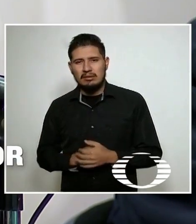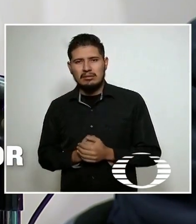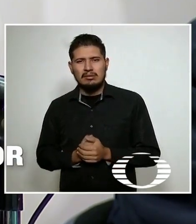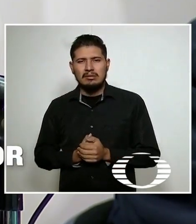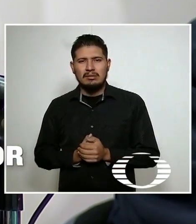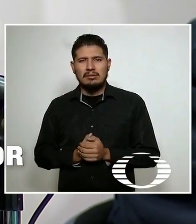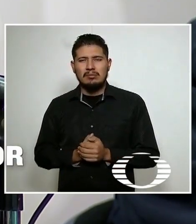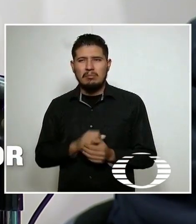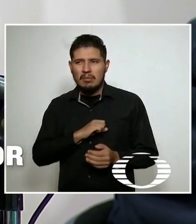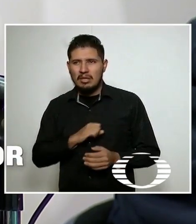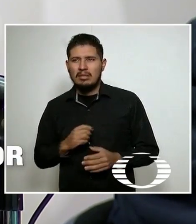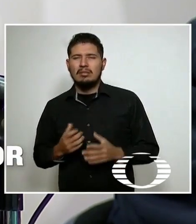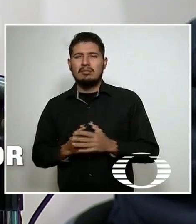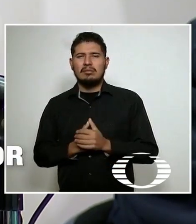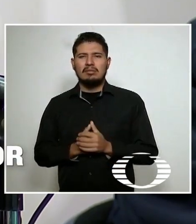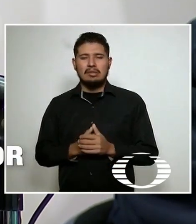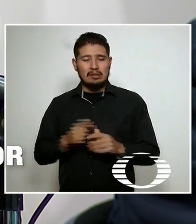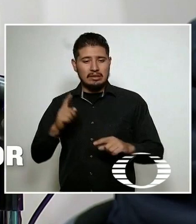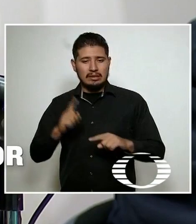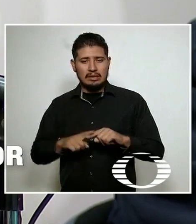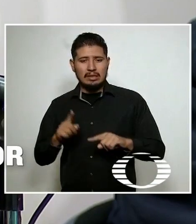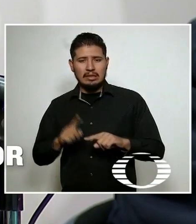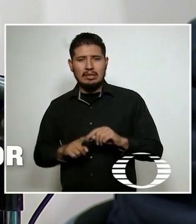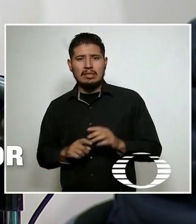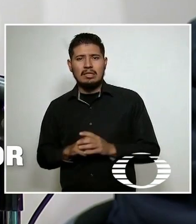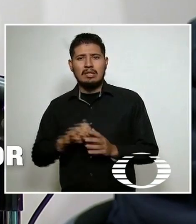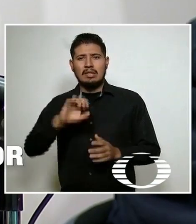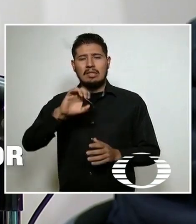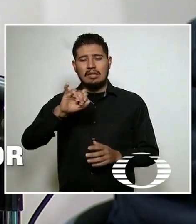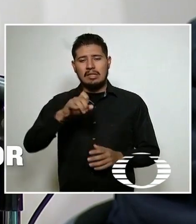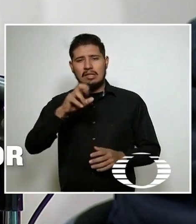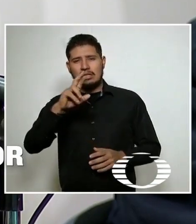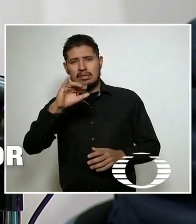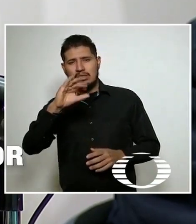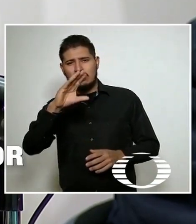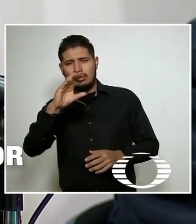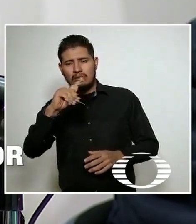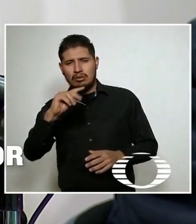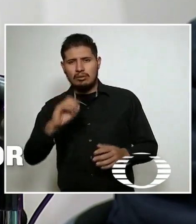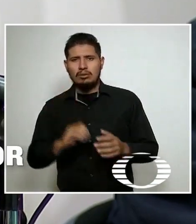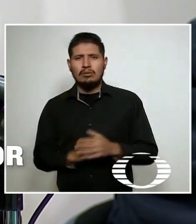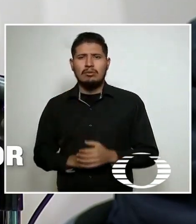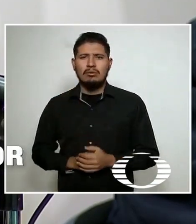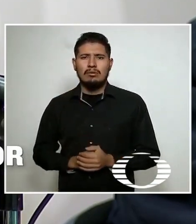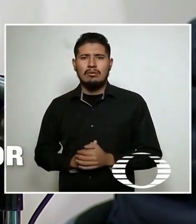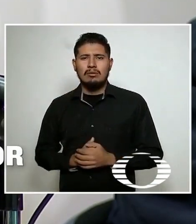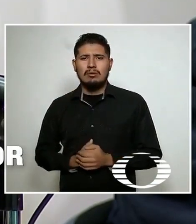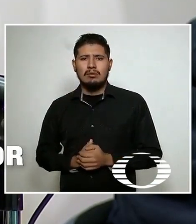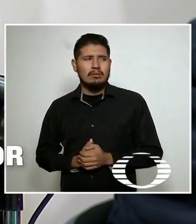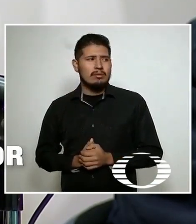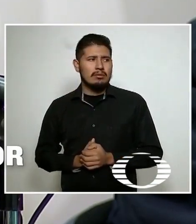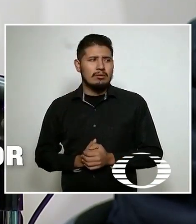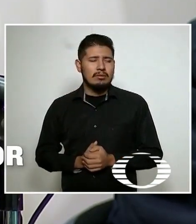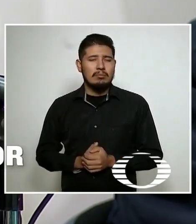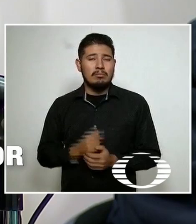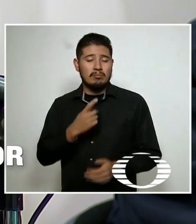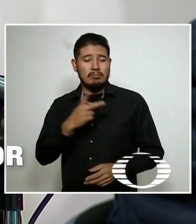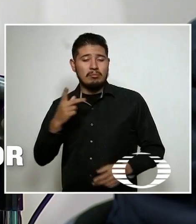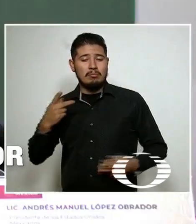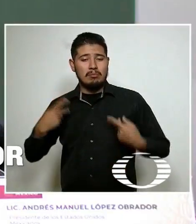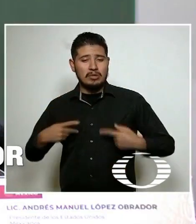hay que quitarles el ejército de reserva a los